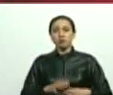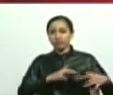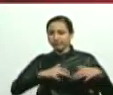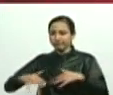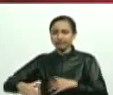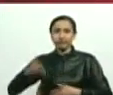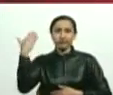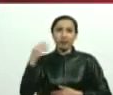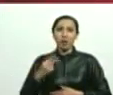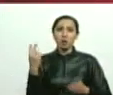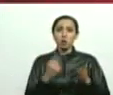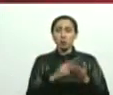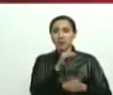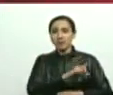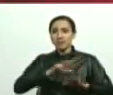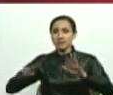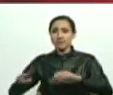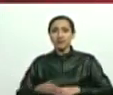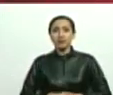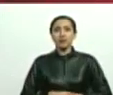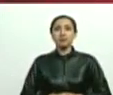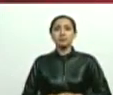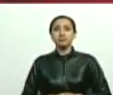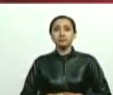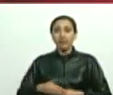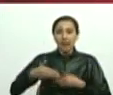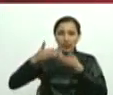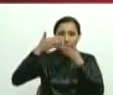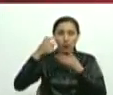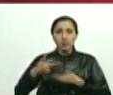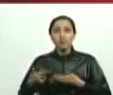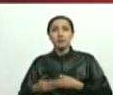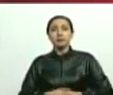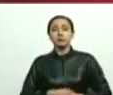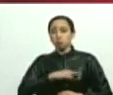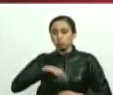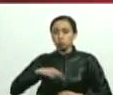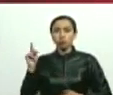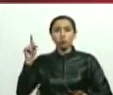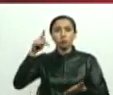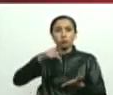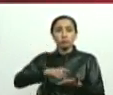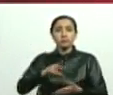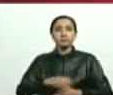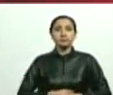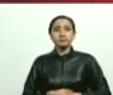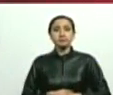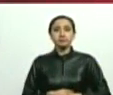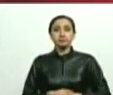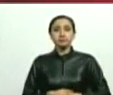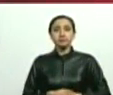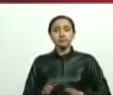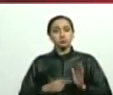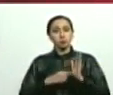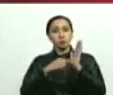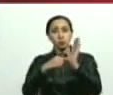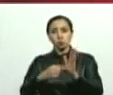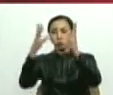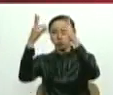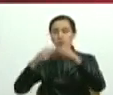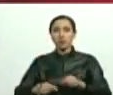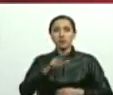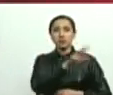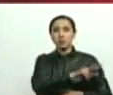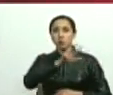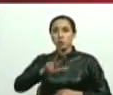2017, llamada Las Guarimbas. Fuimos, y un gran resultado. De